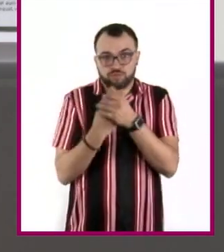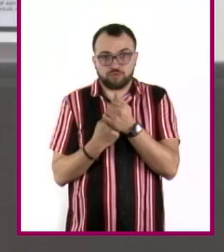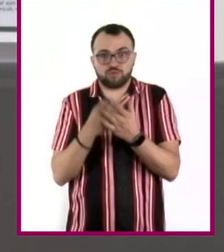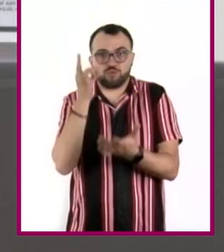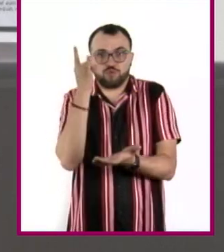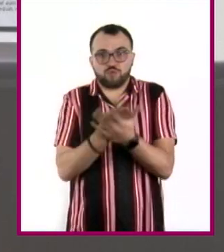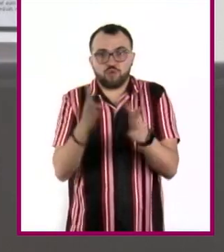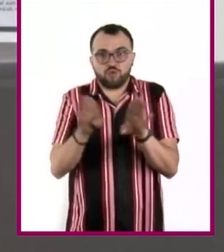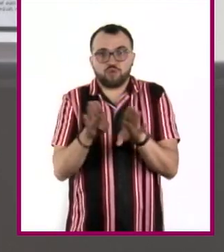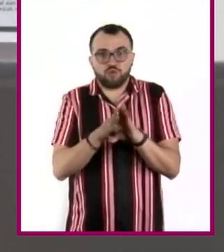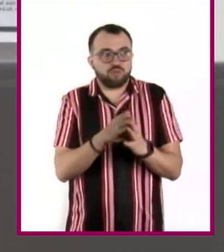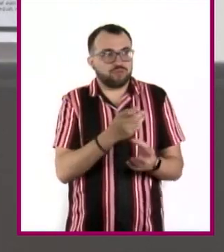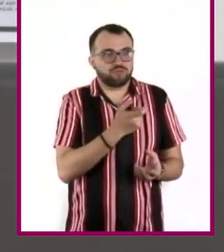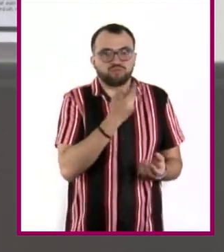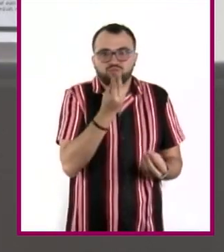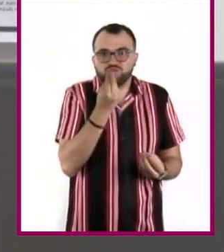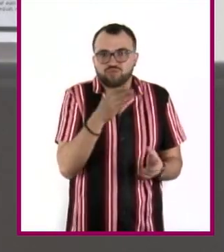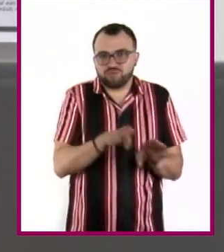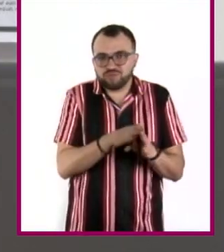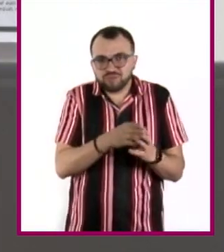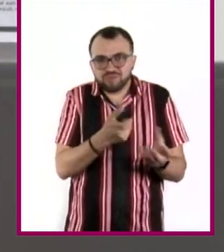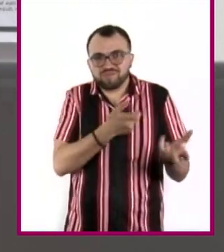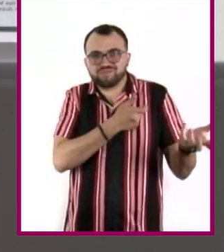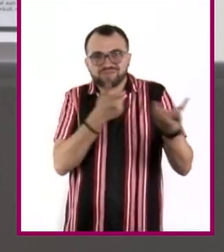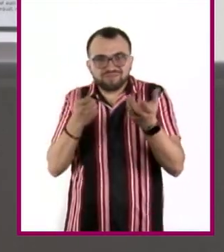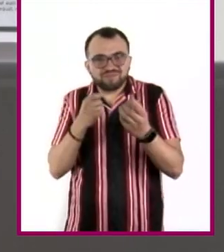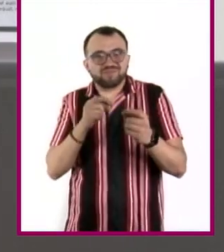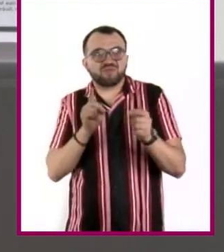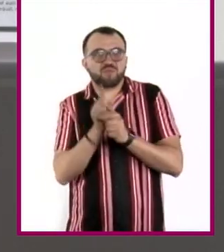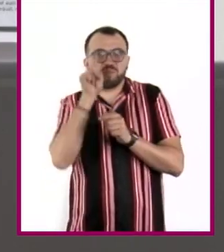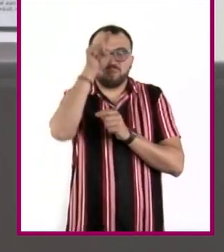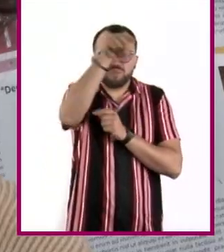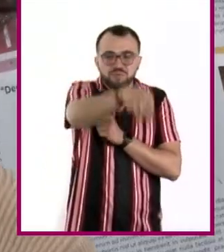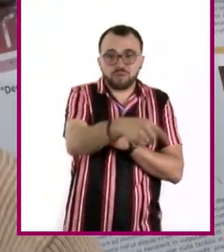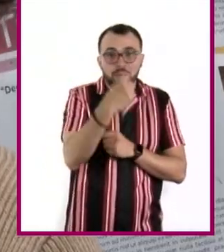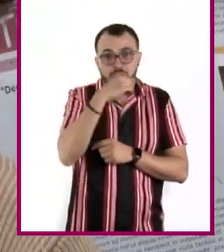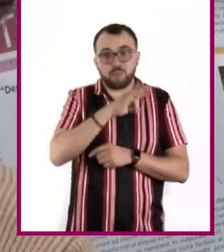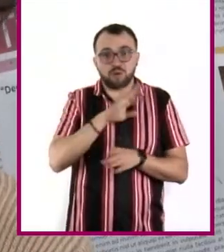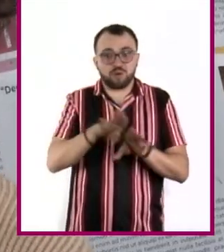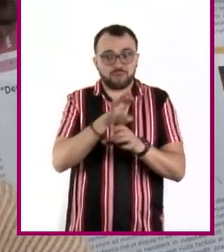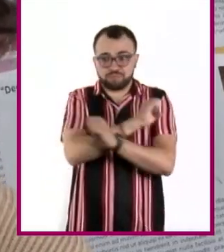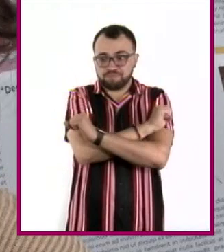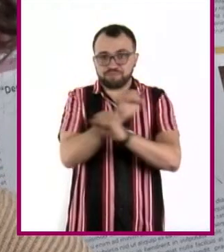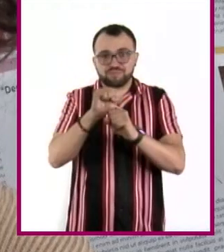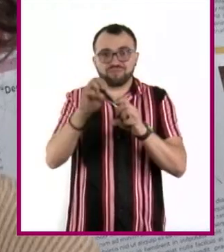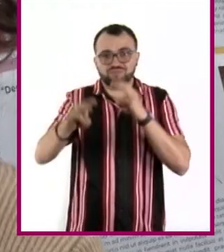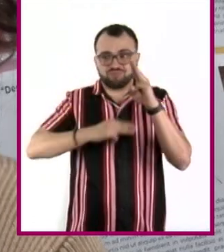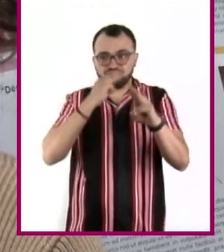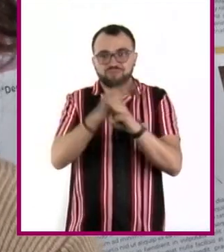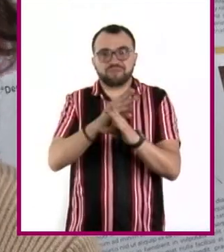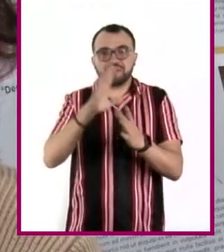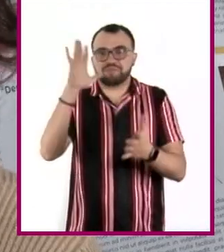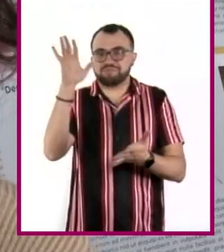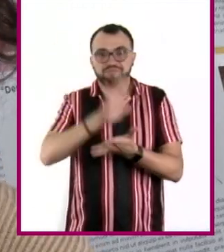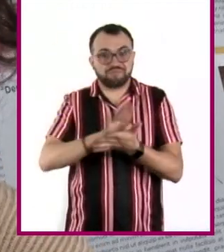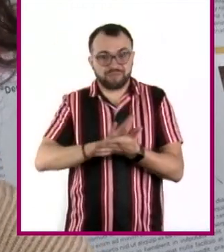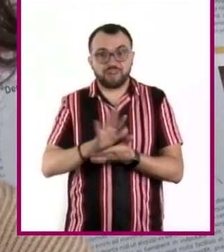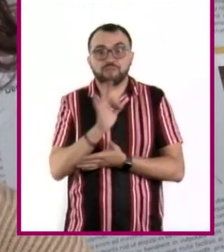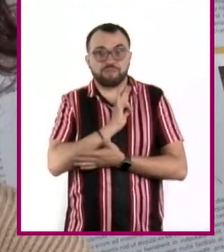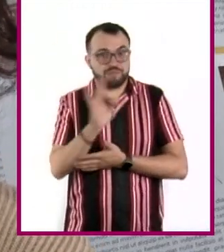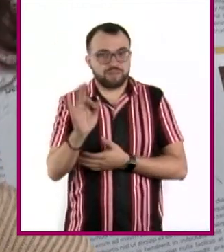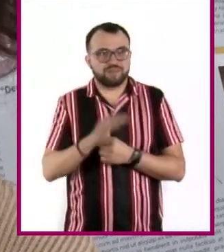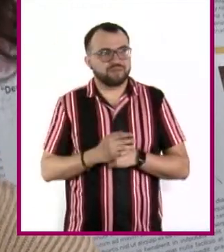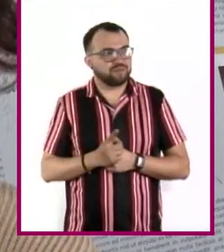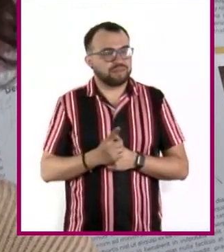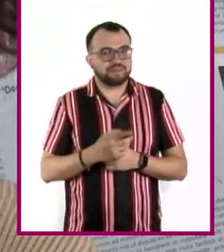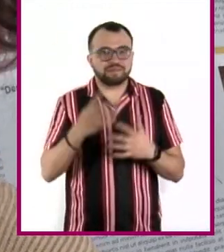con gran capacidad nuclear, con poder para provocar la aniquilación de la humanidad. Eso suena terrible, porque recuerdo que mis